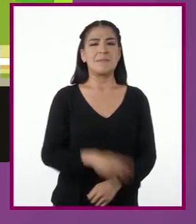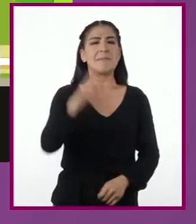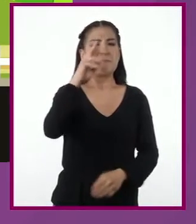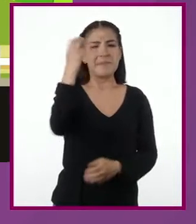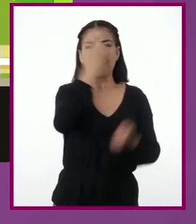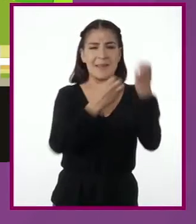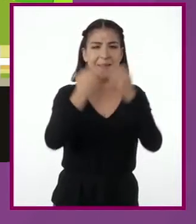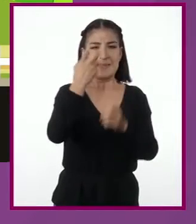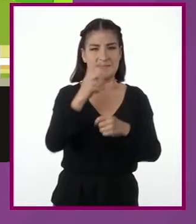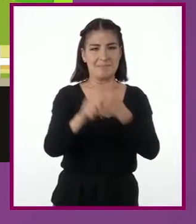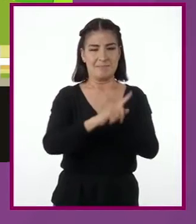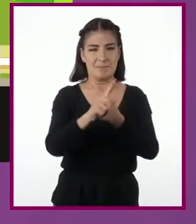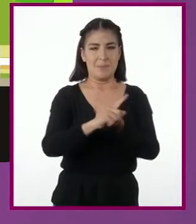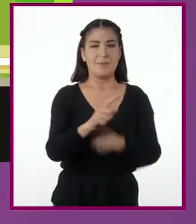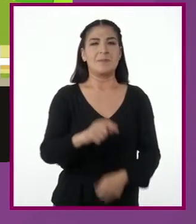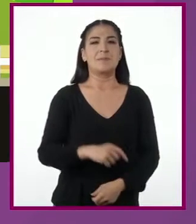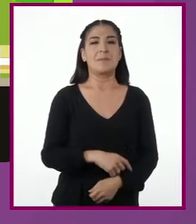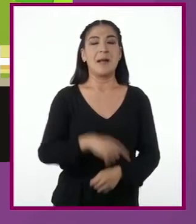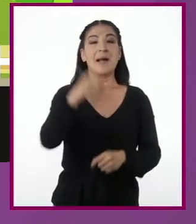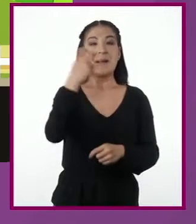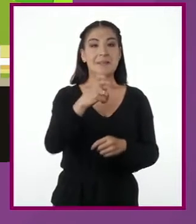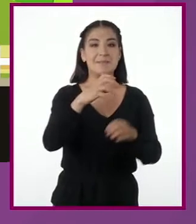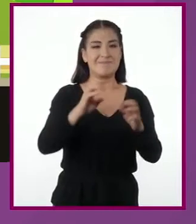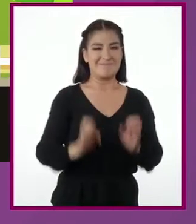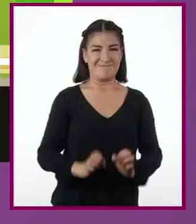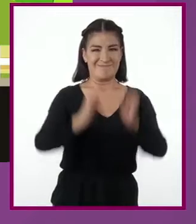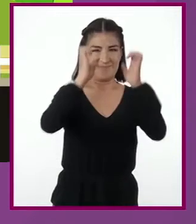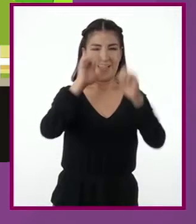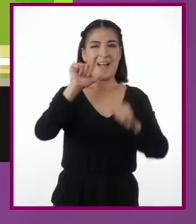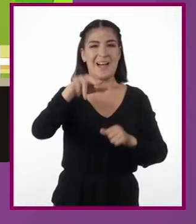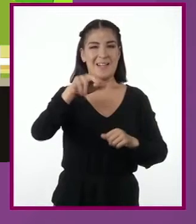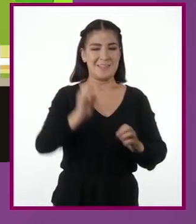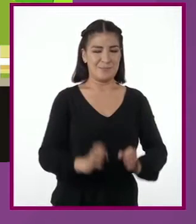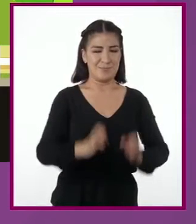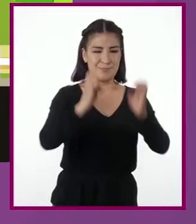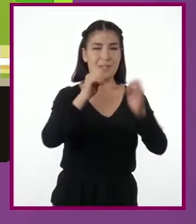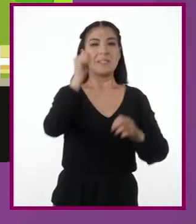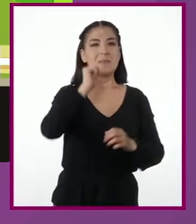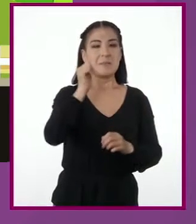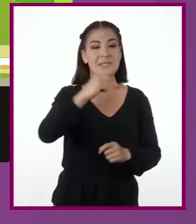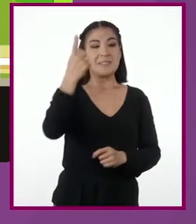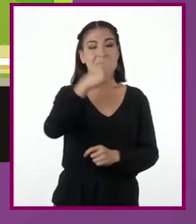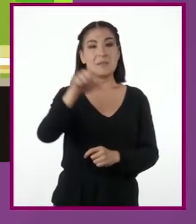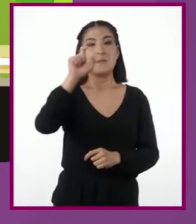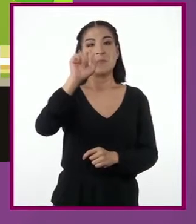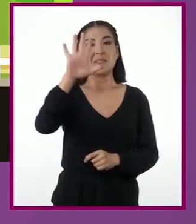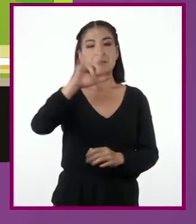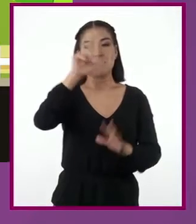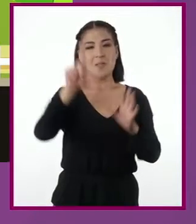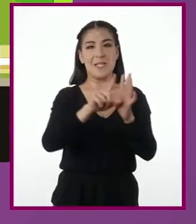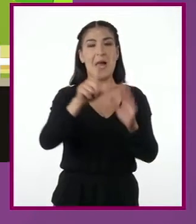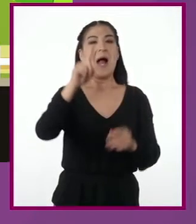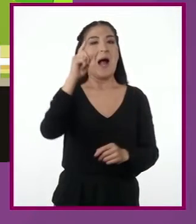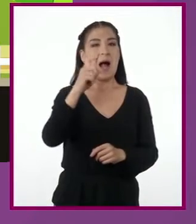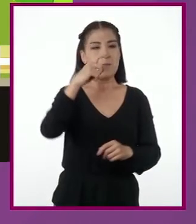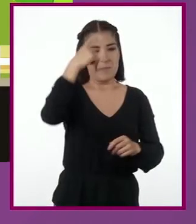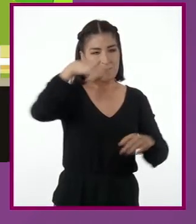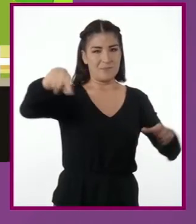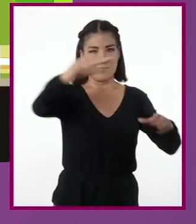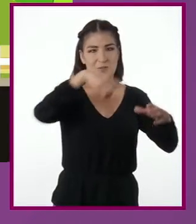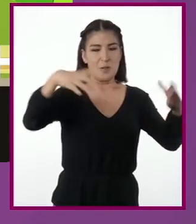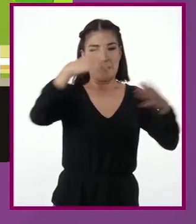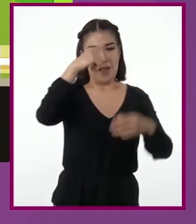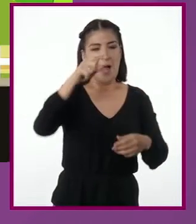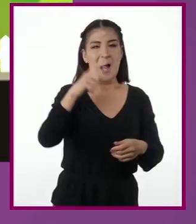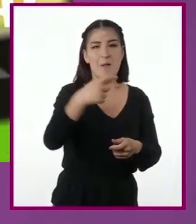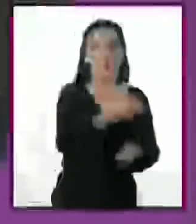Analicemos esta situación. En el edificio de Ana, se destinan a la semana 125 litros de agua de la cisterna para regar el jardín